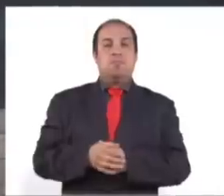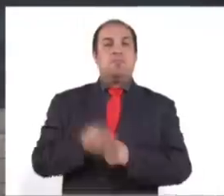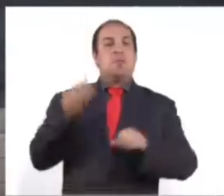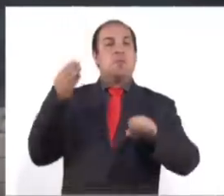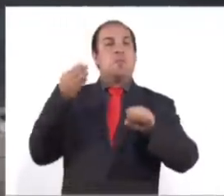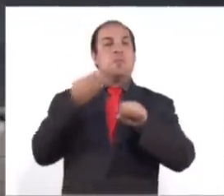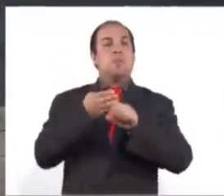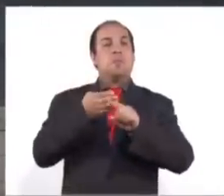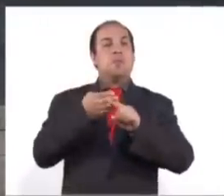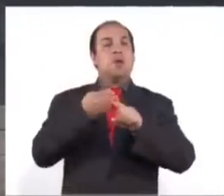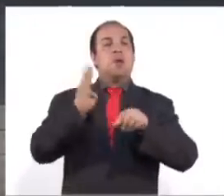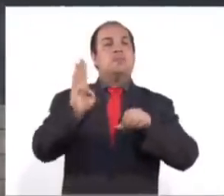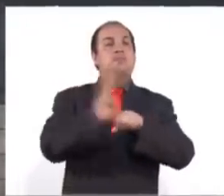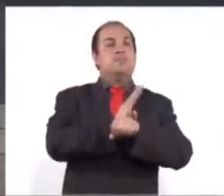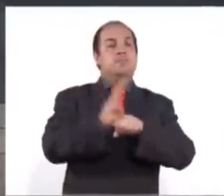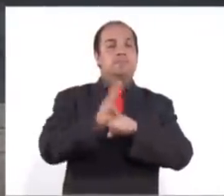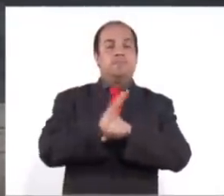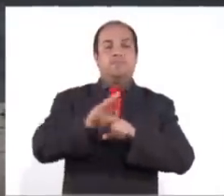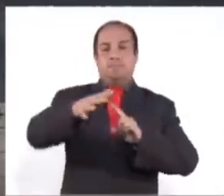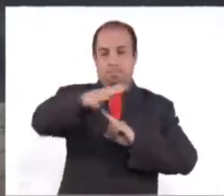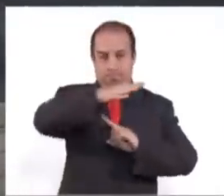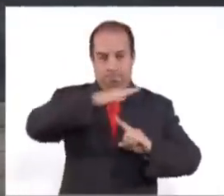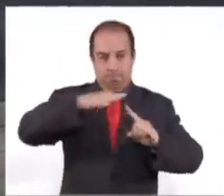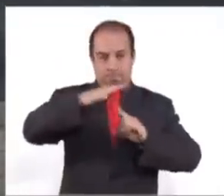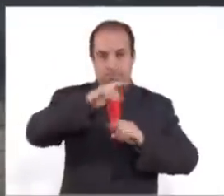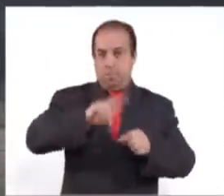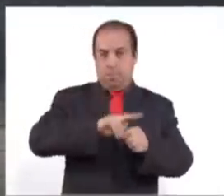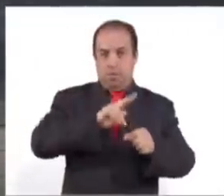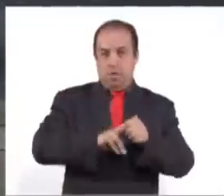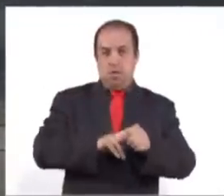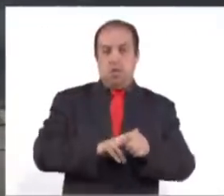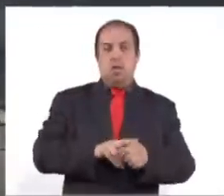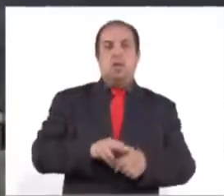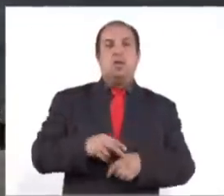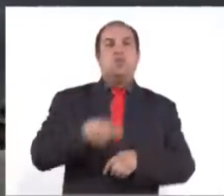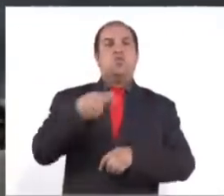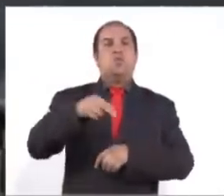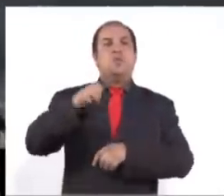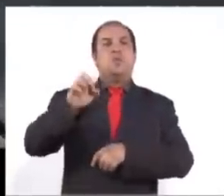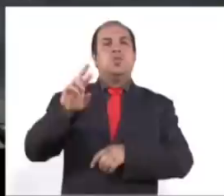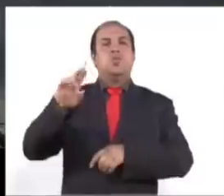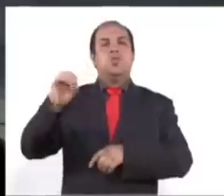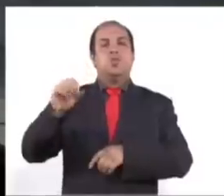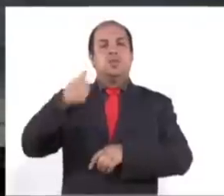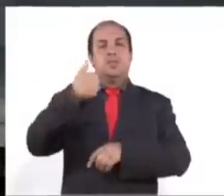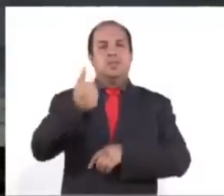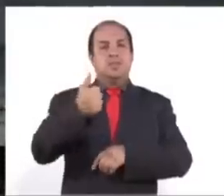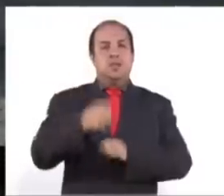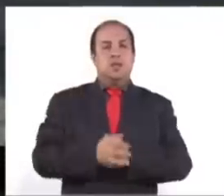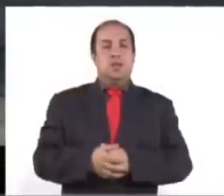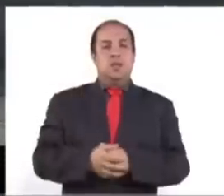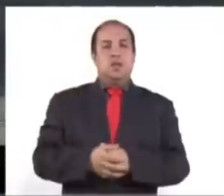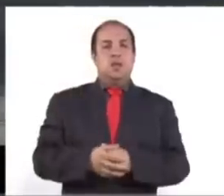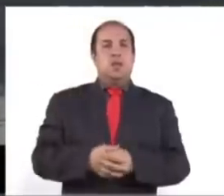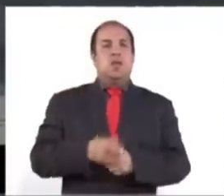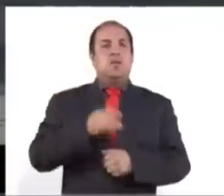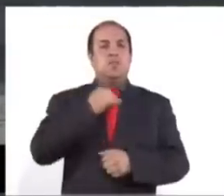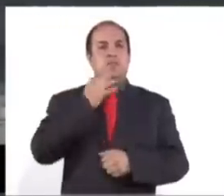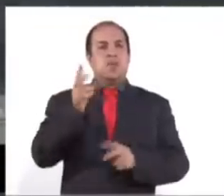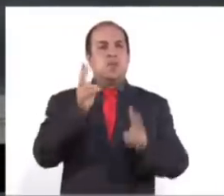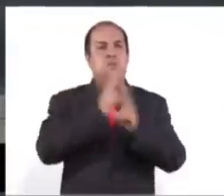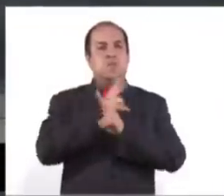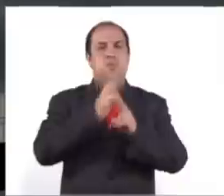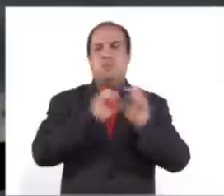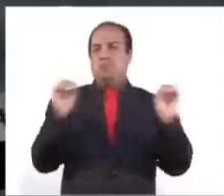beneficiar, por supuesto, al medio ambiente. Son Euro 6, prácticamente no van a tener emisiones de